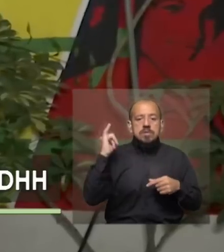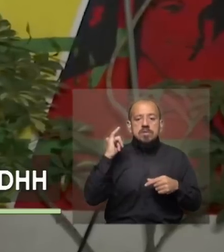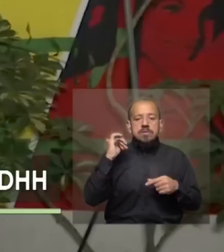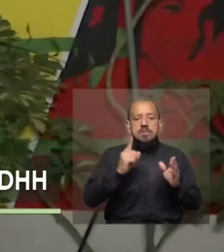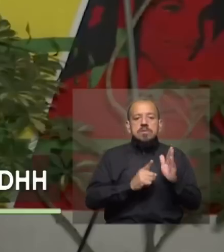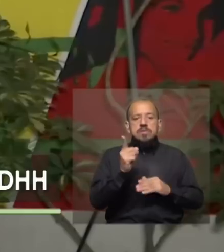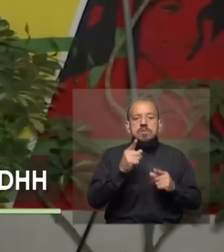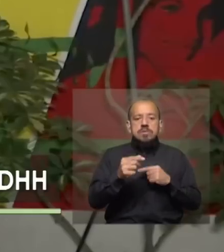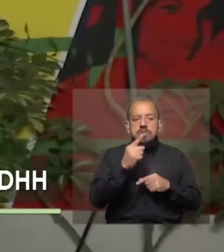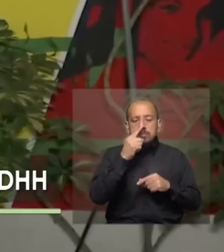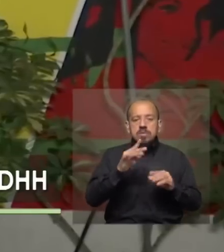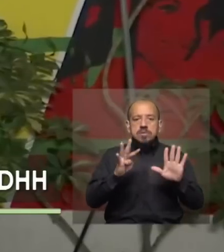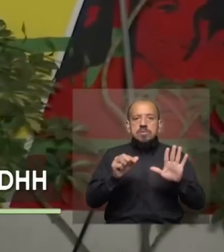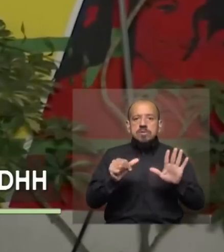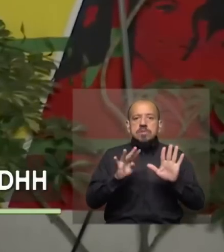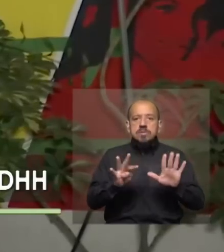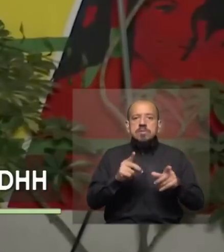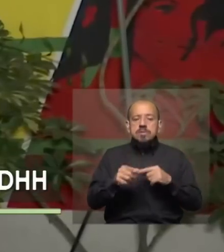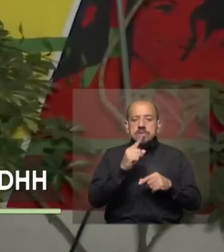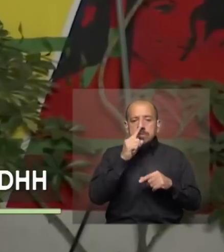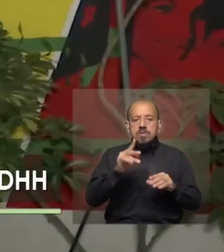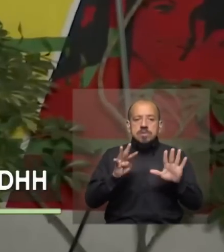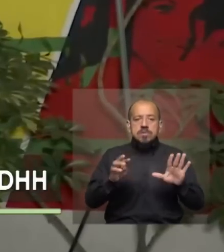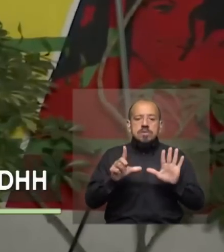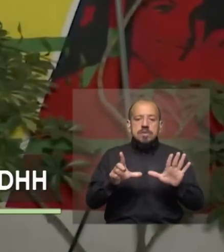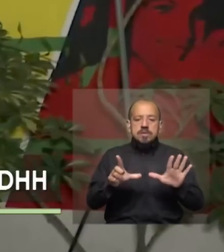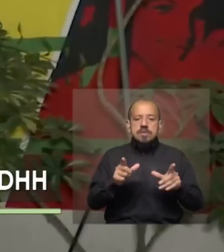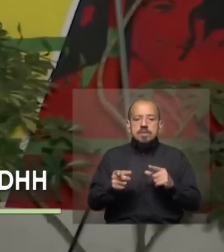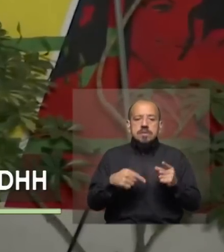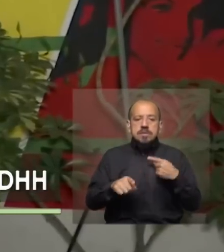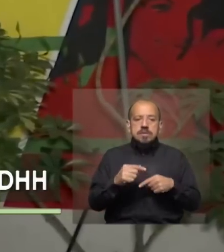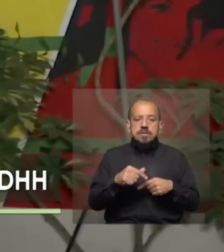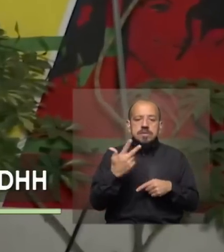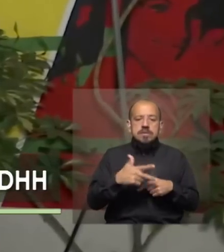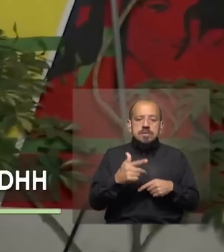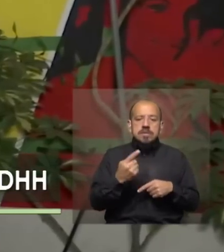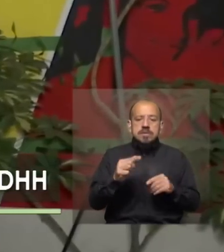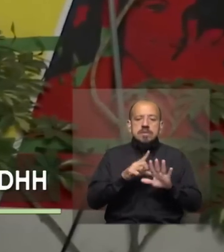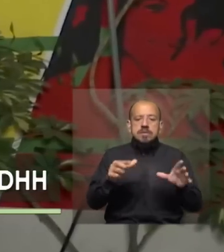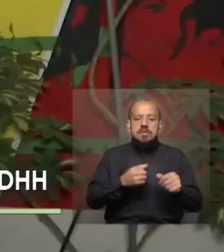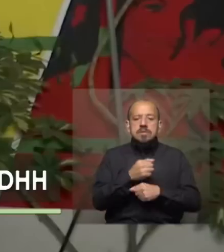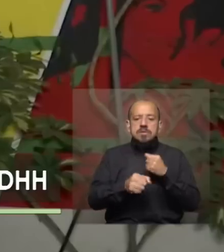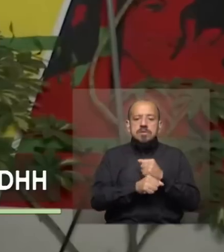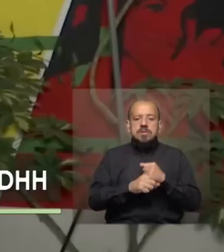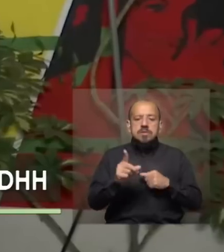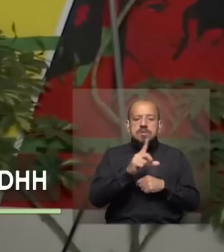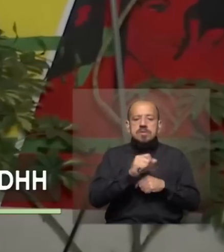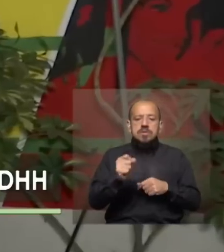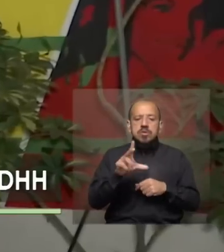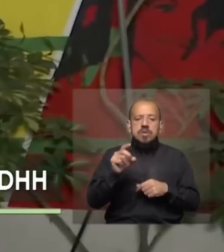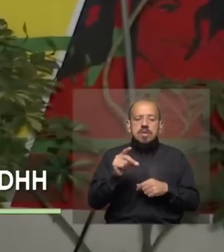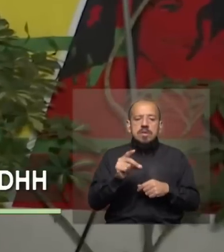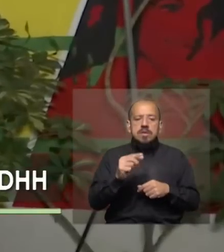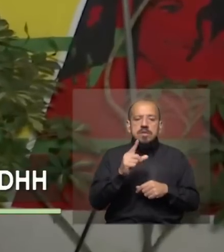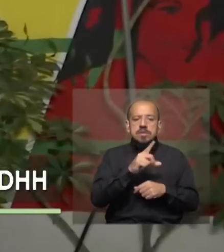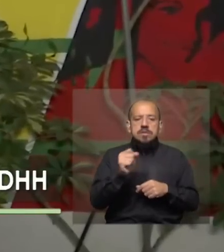entre 1969 1977 menores de entre 13 y 17 años 1930 Y 170 jóvenes